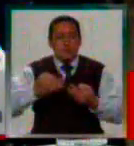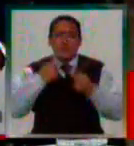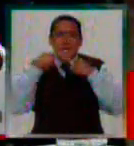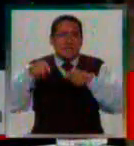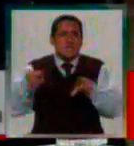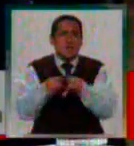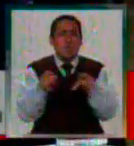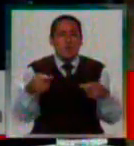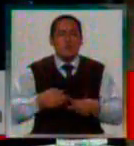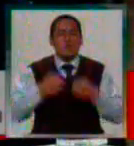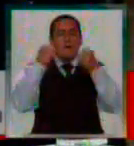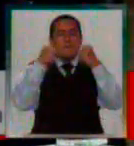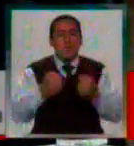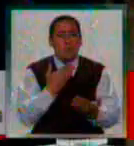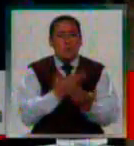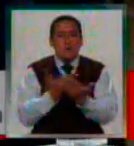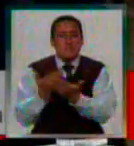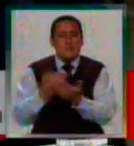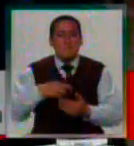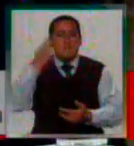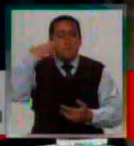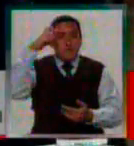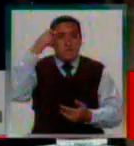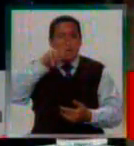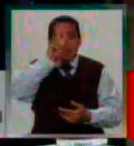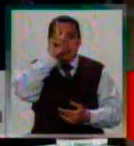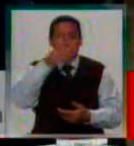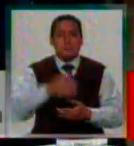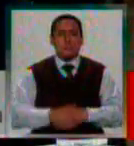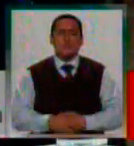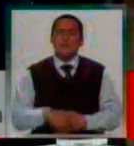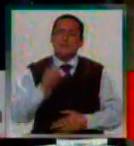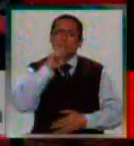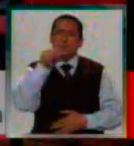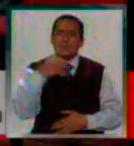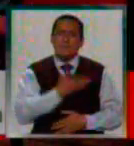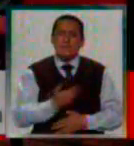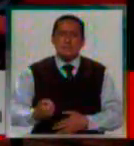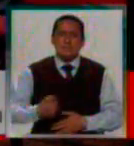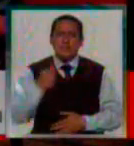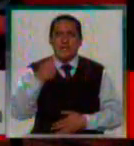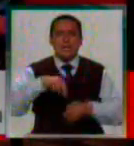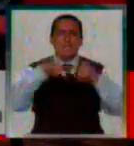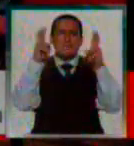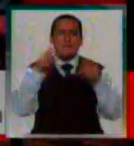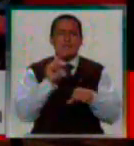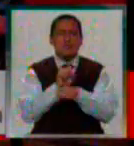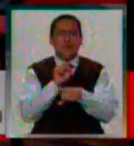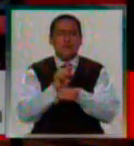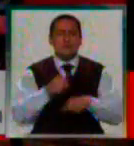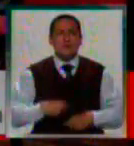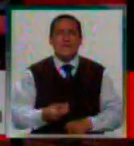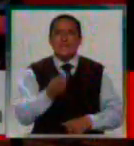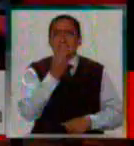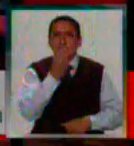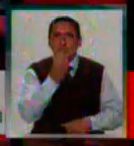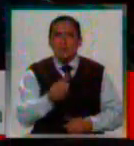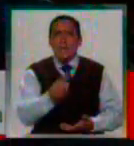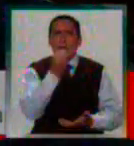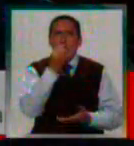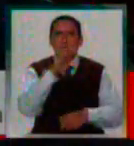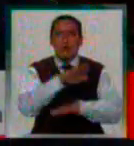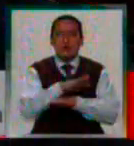una una propuesta política al país usted ofreció presidente también a propósito de Educación desayuno y almuerzos